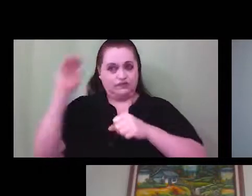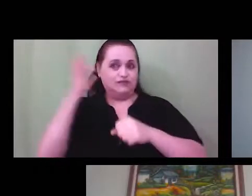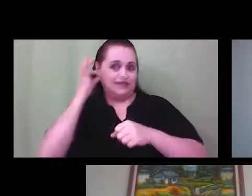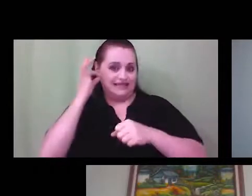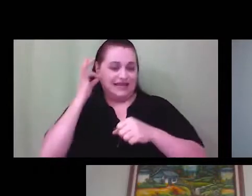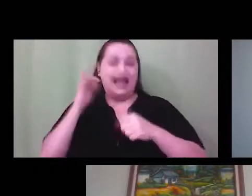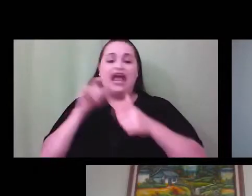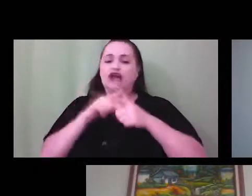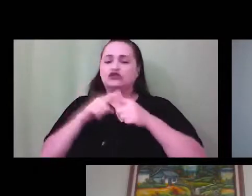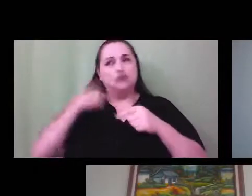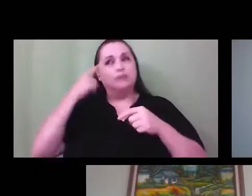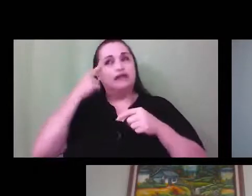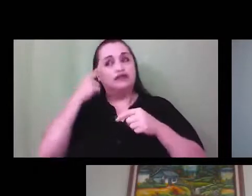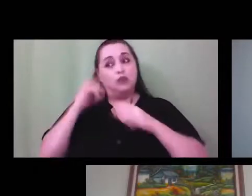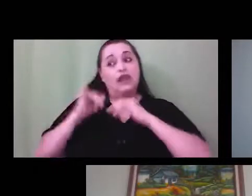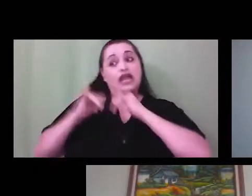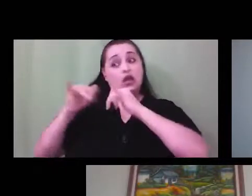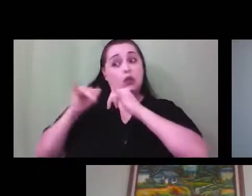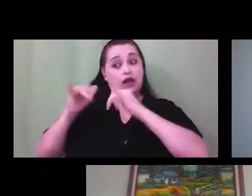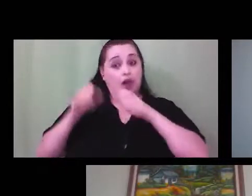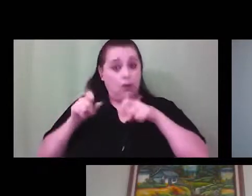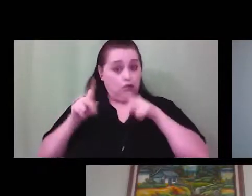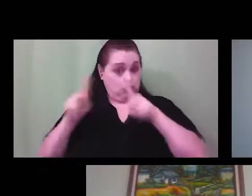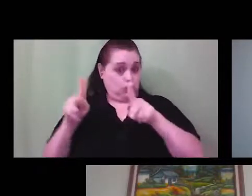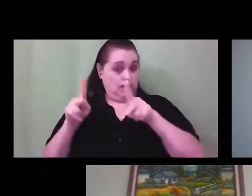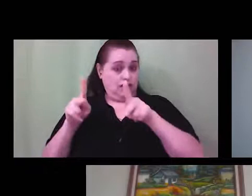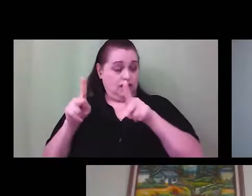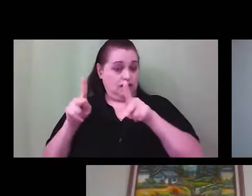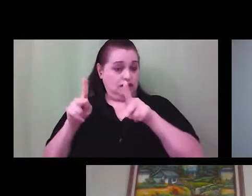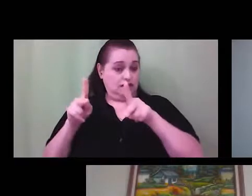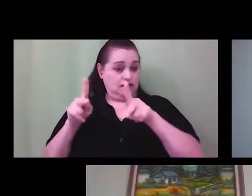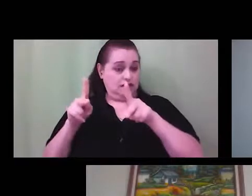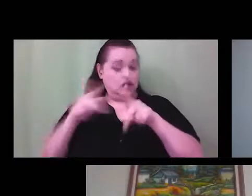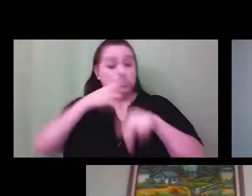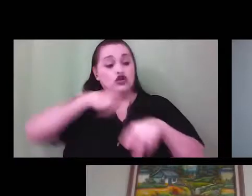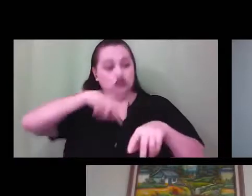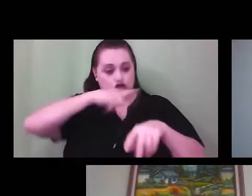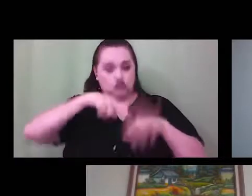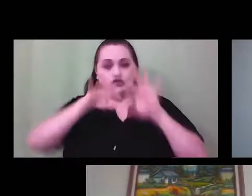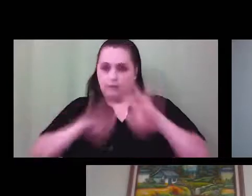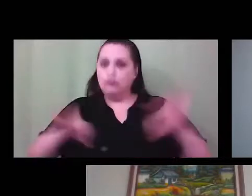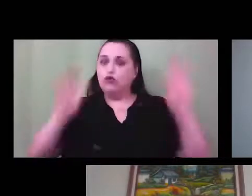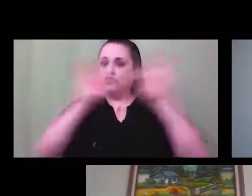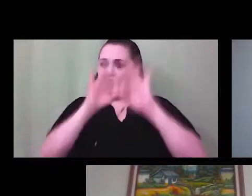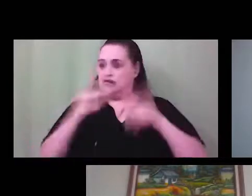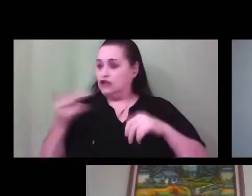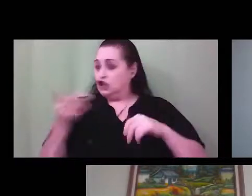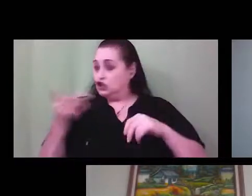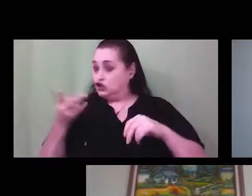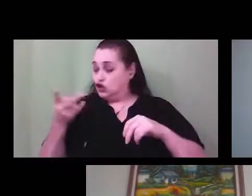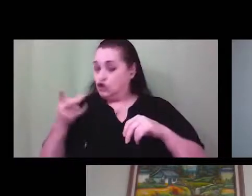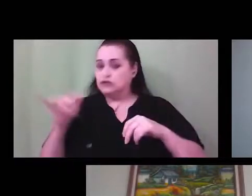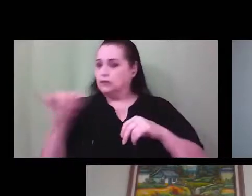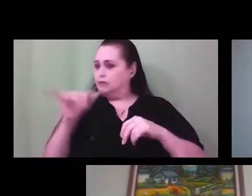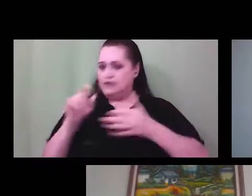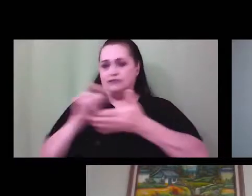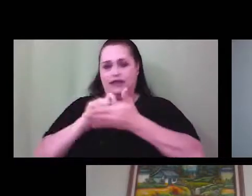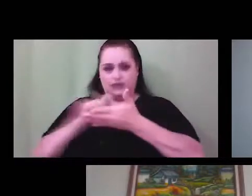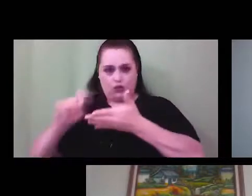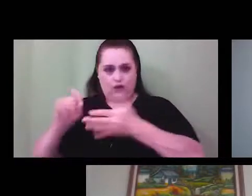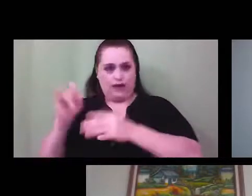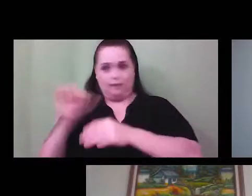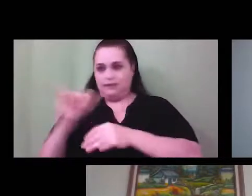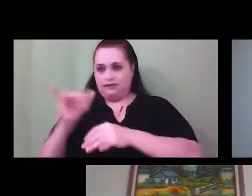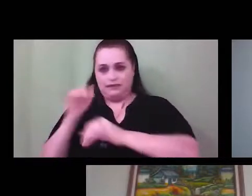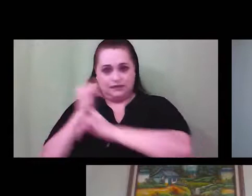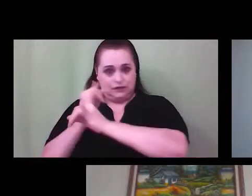digo, ok, bueno, por igualdad de oportunidades, ¿verdad? Para nosotros es muy importante que los dos puedan estar en la misma